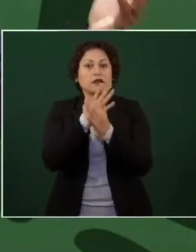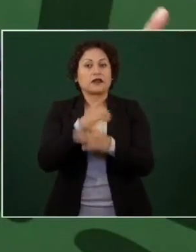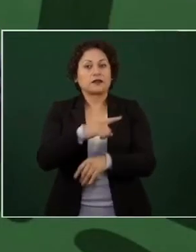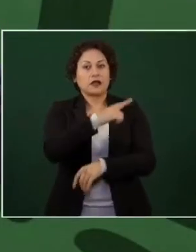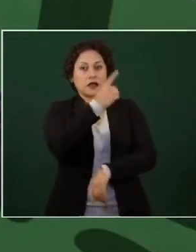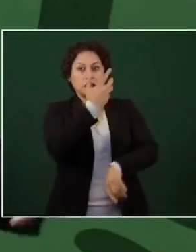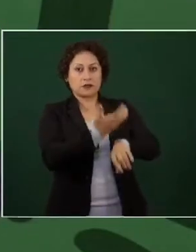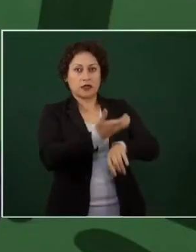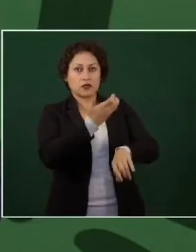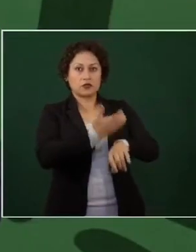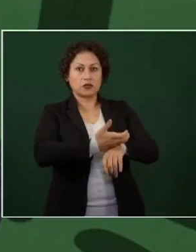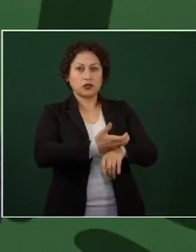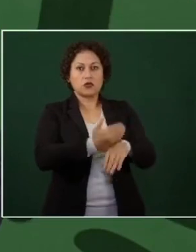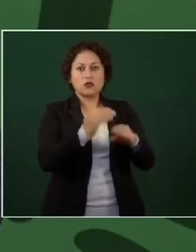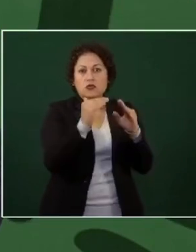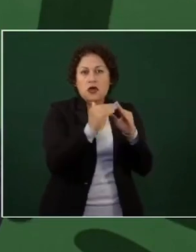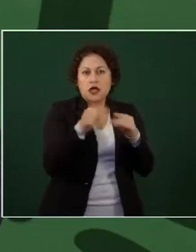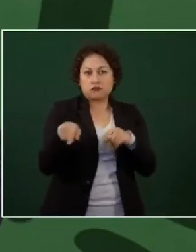yates,